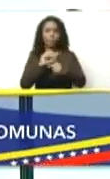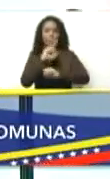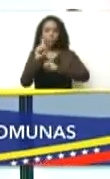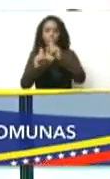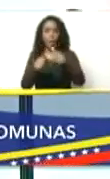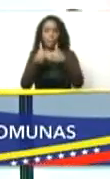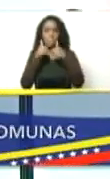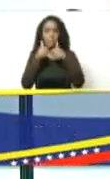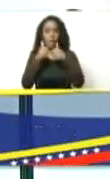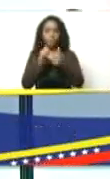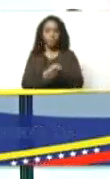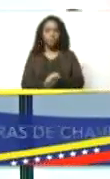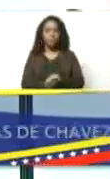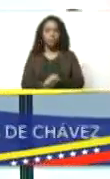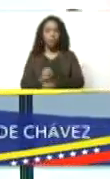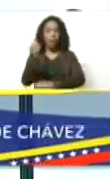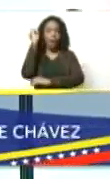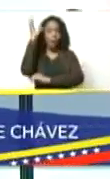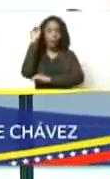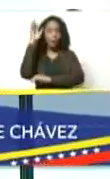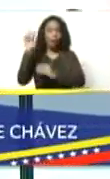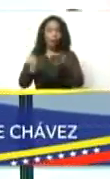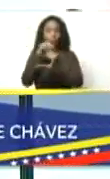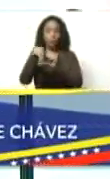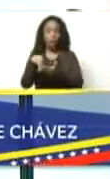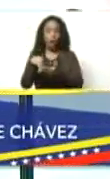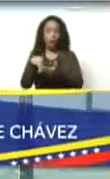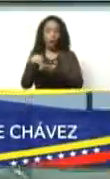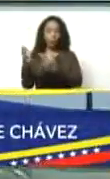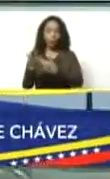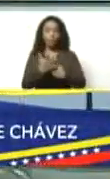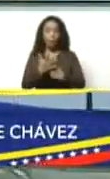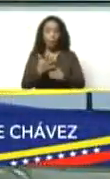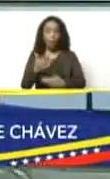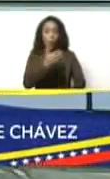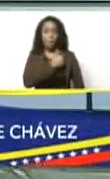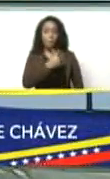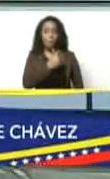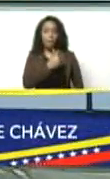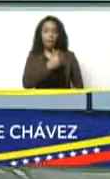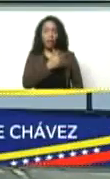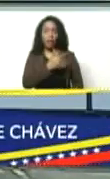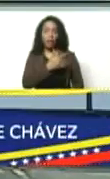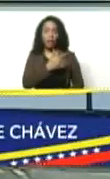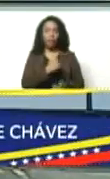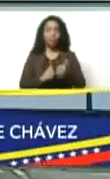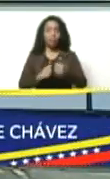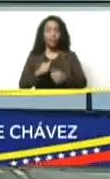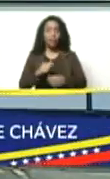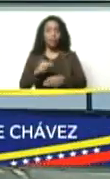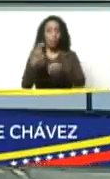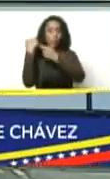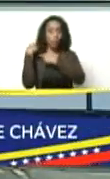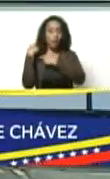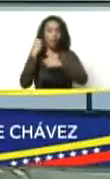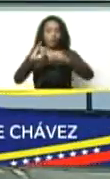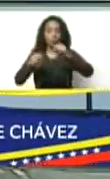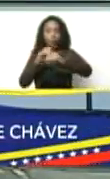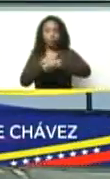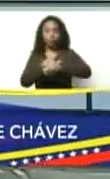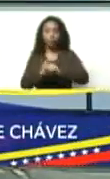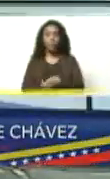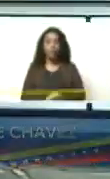bien en la Asamblea Nacional presidida por el doctor Jorge Rodríguez. Total de